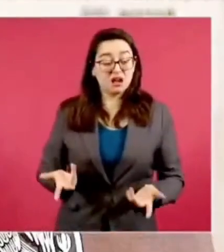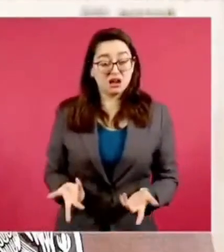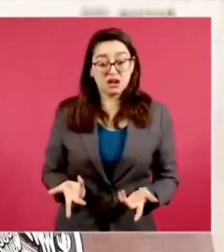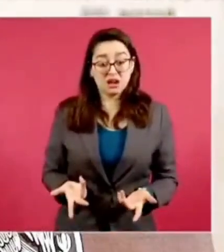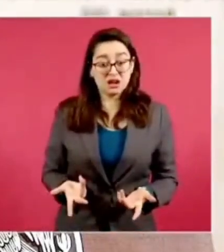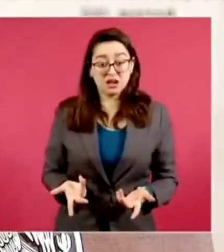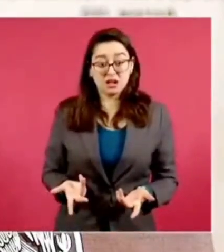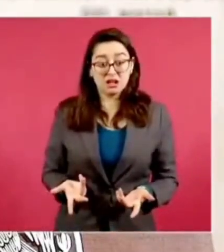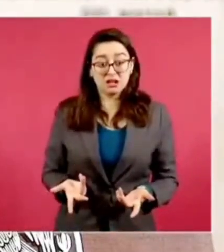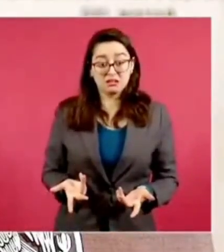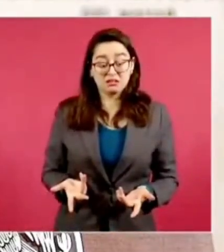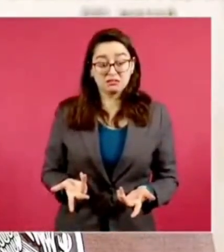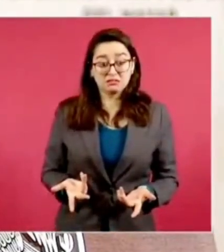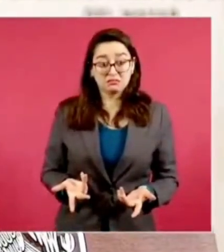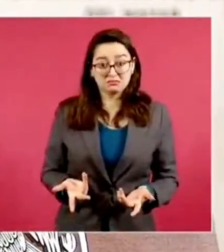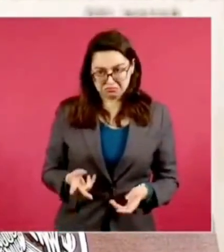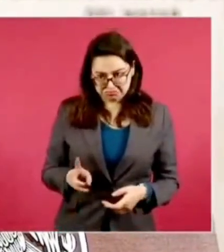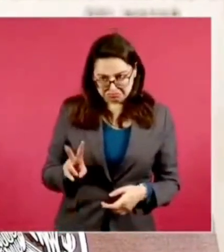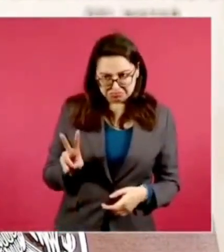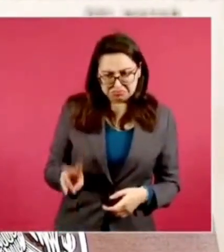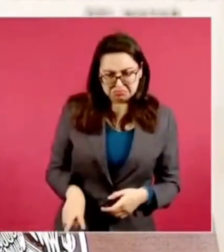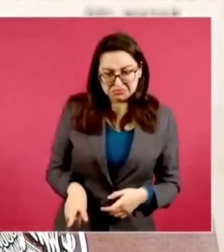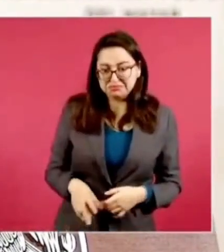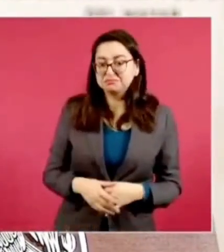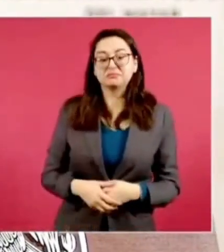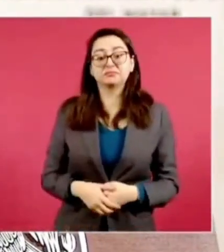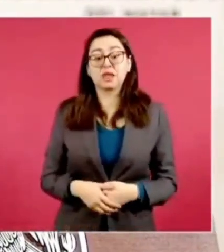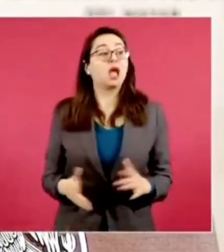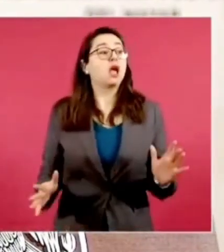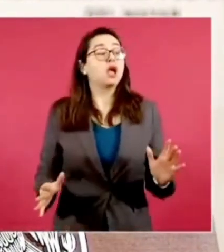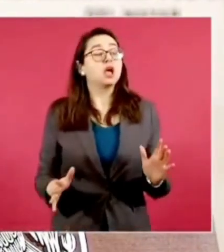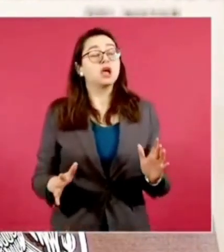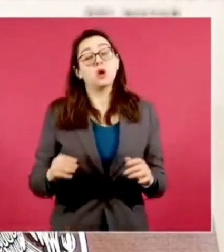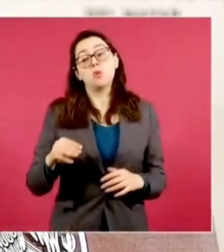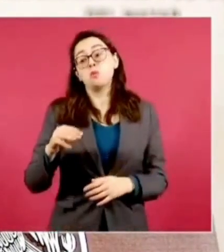Que se iba a combatir el monopolio,